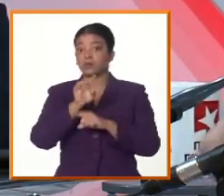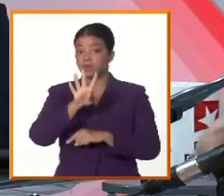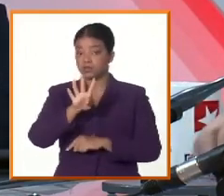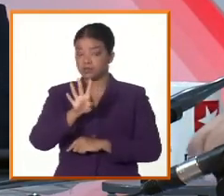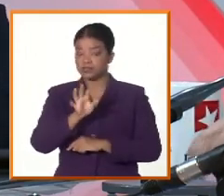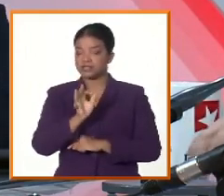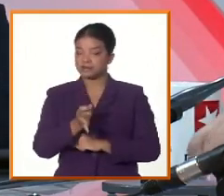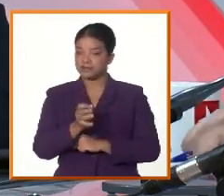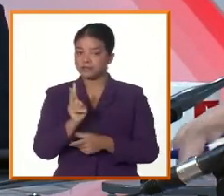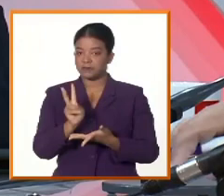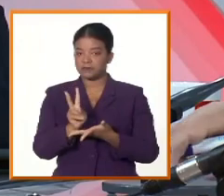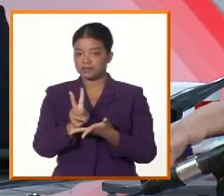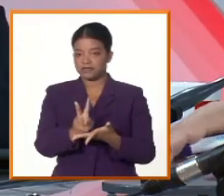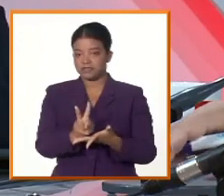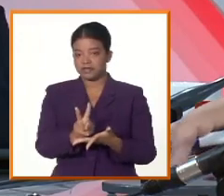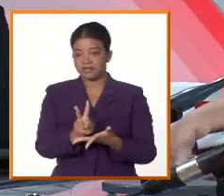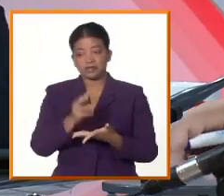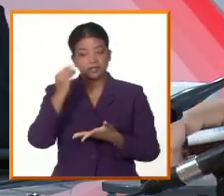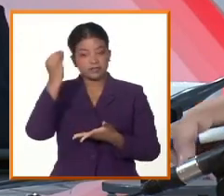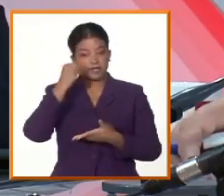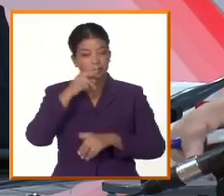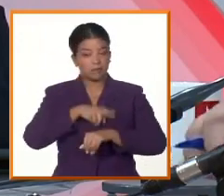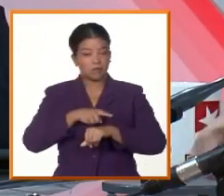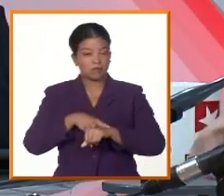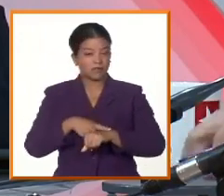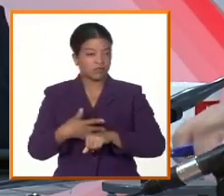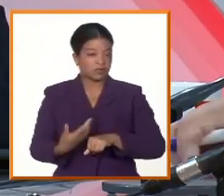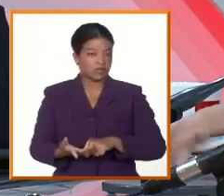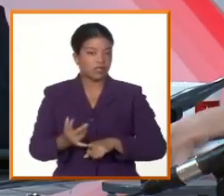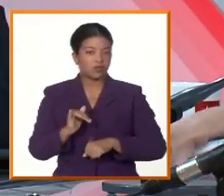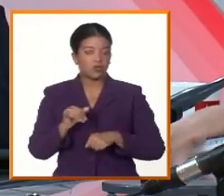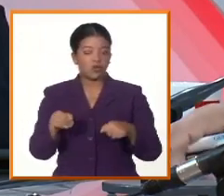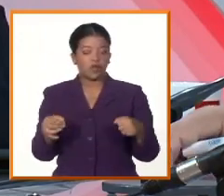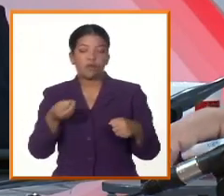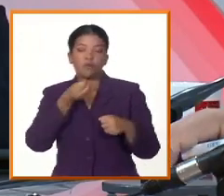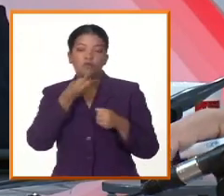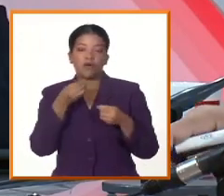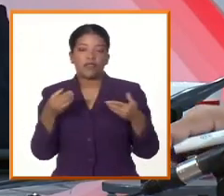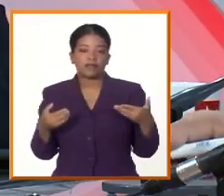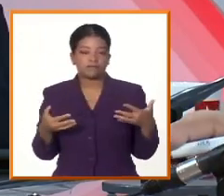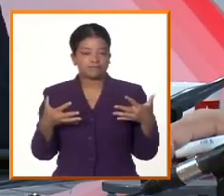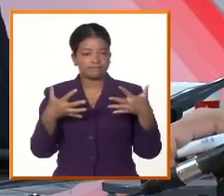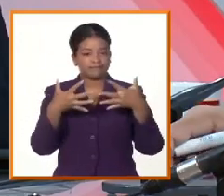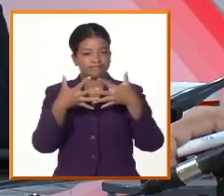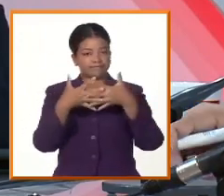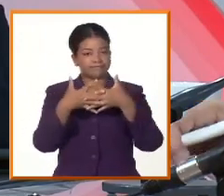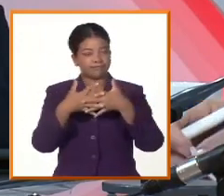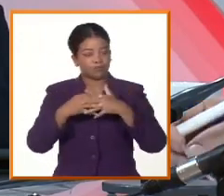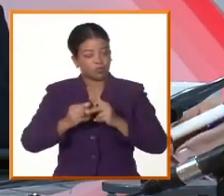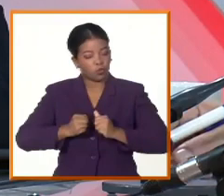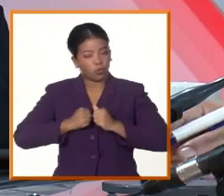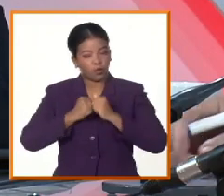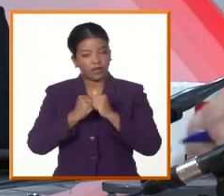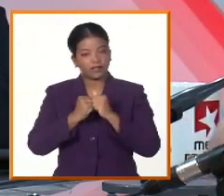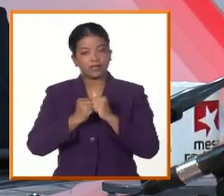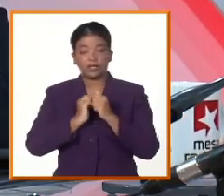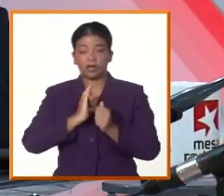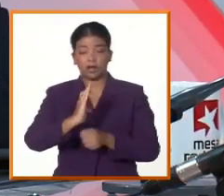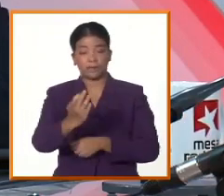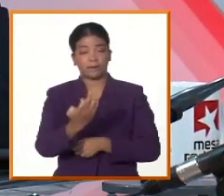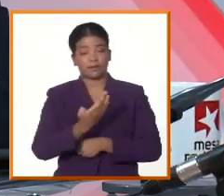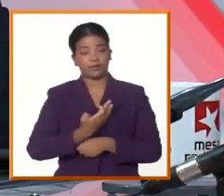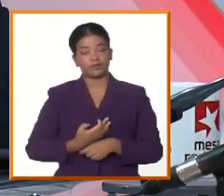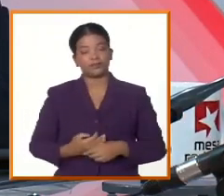Vaticano y es sin duda otro momento de reforzamiento de las relaciones respetuosas entre Cuba y el